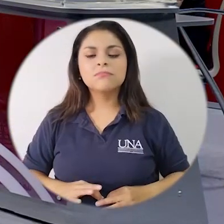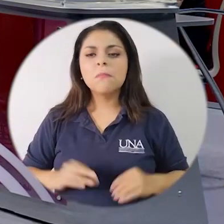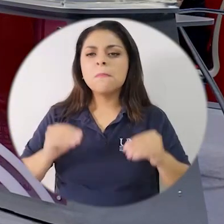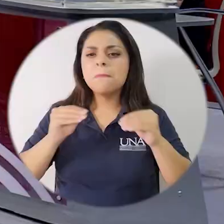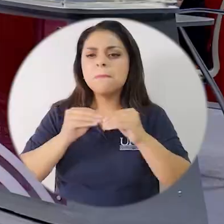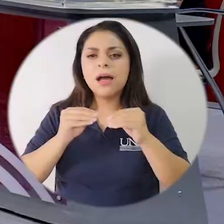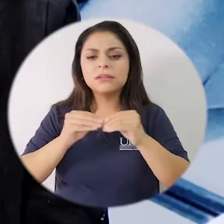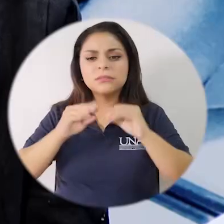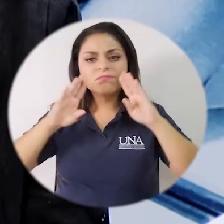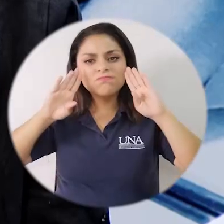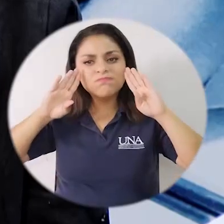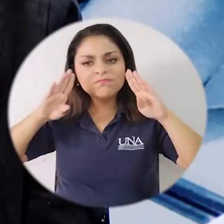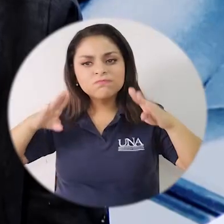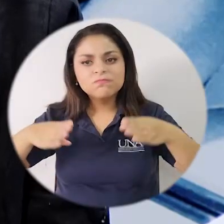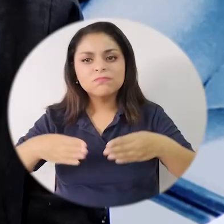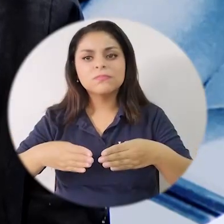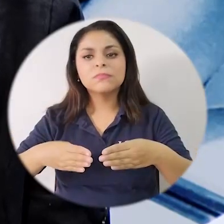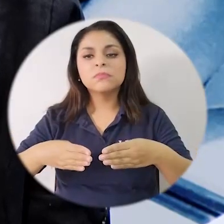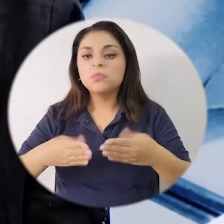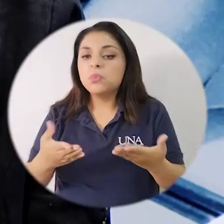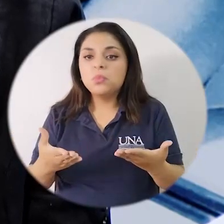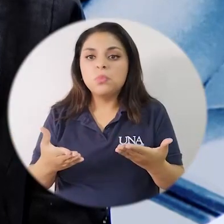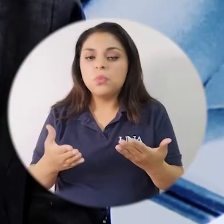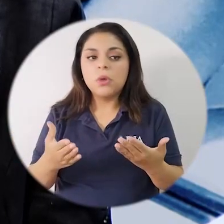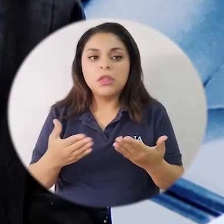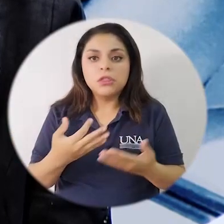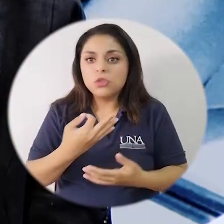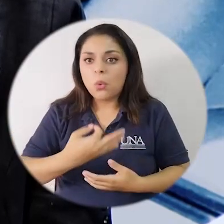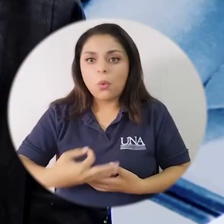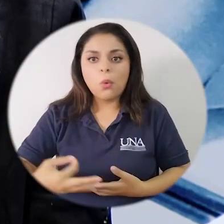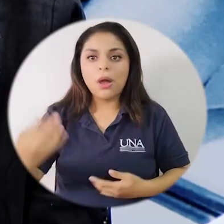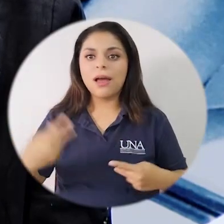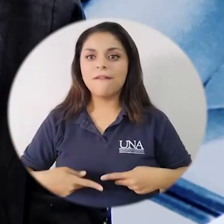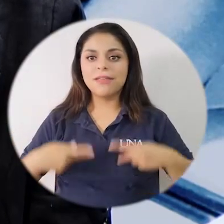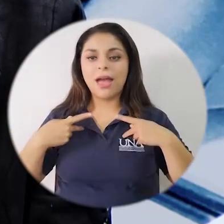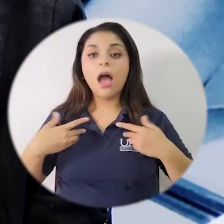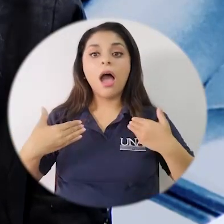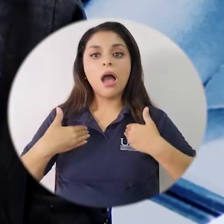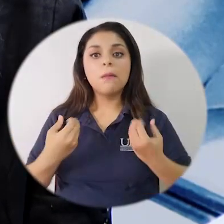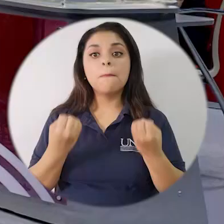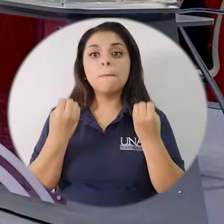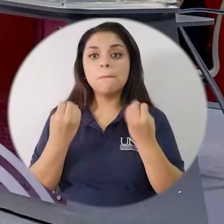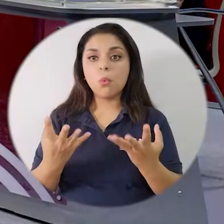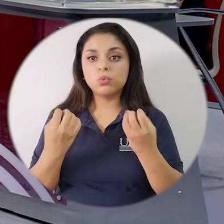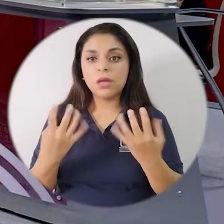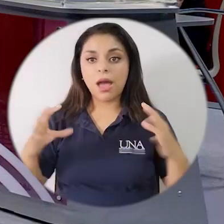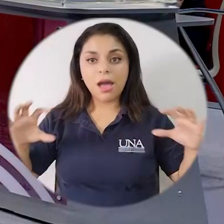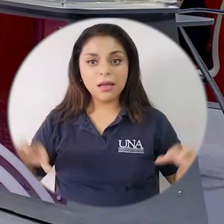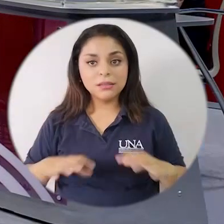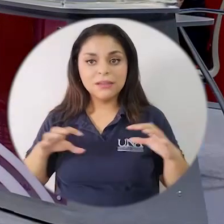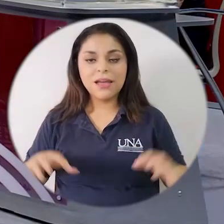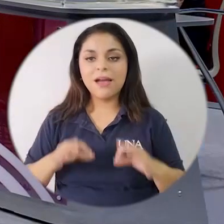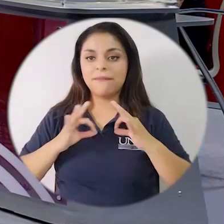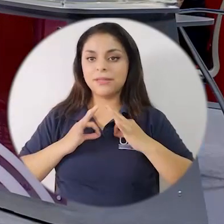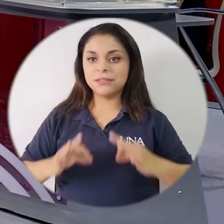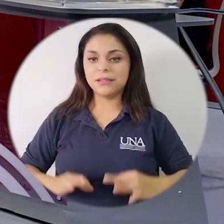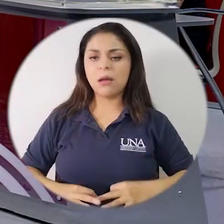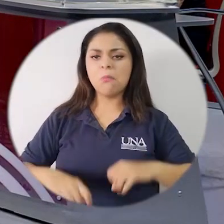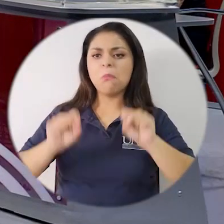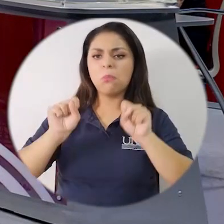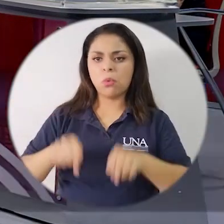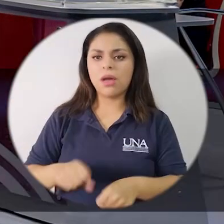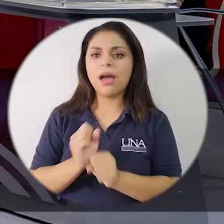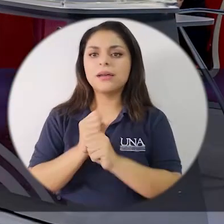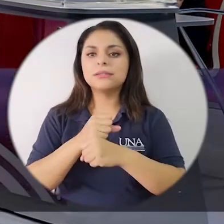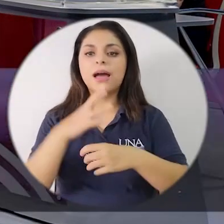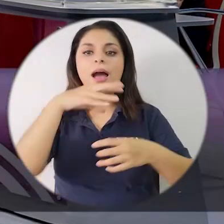más integral y que está presente en todos los momentos de nuestra vida y que hay muchas actividades físicas que nosotros podemos hacer dentro